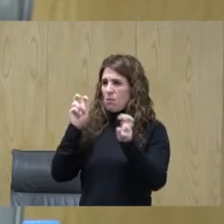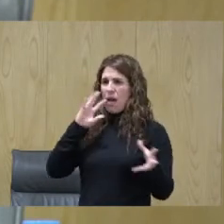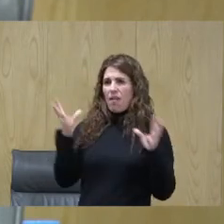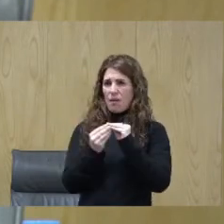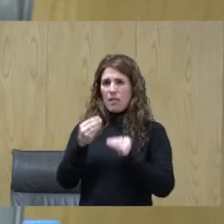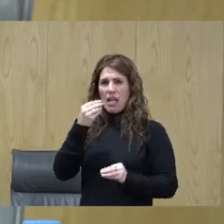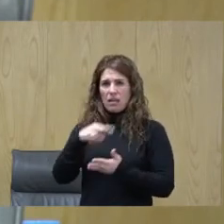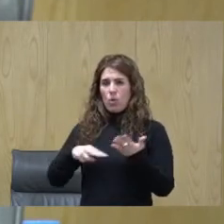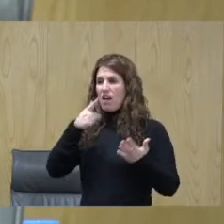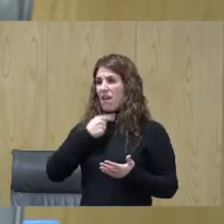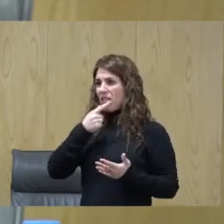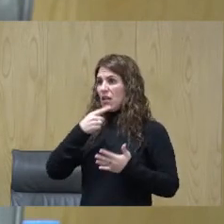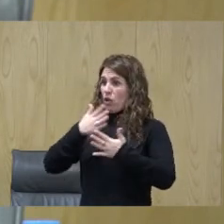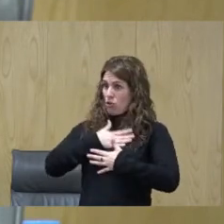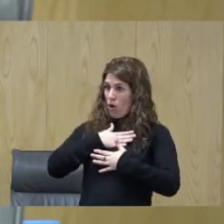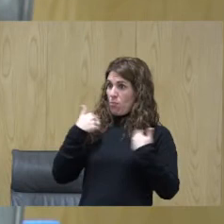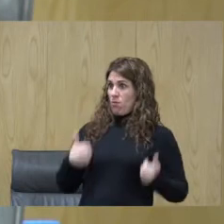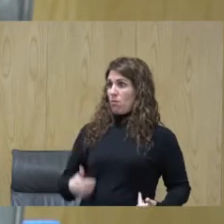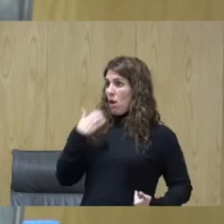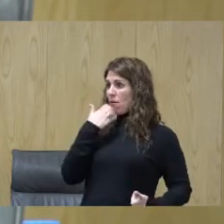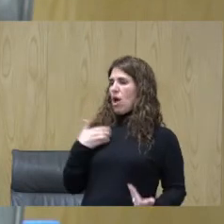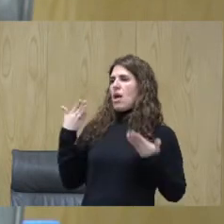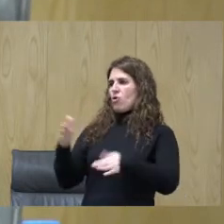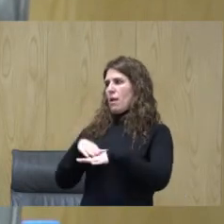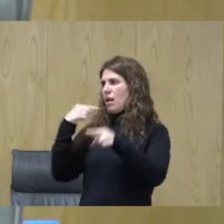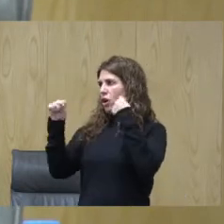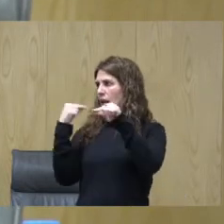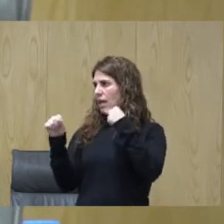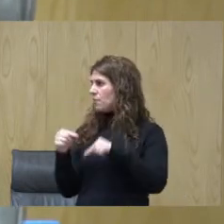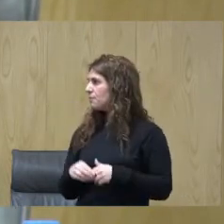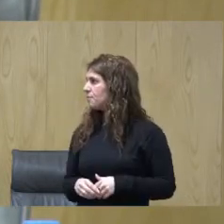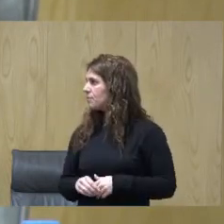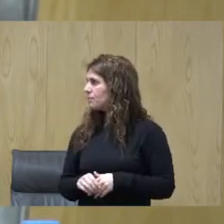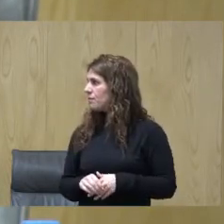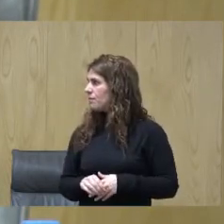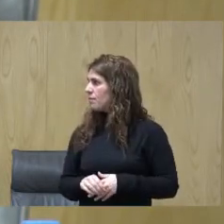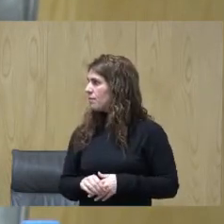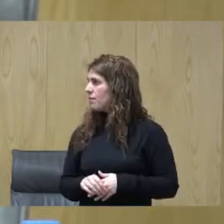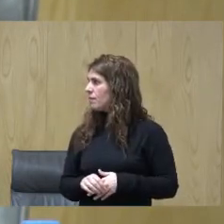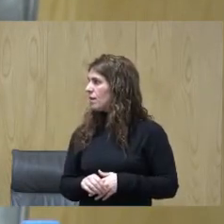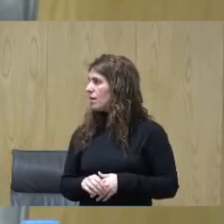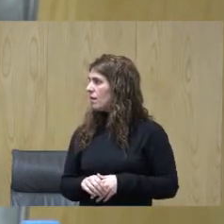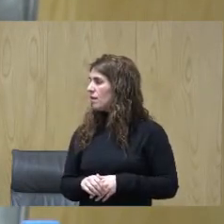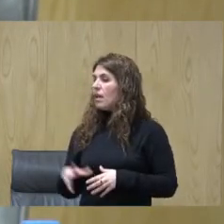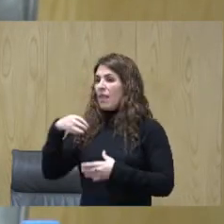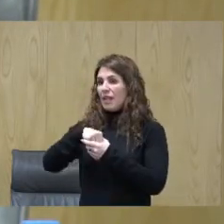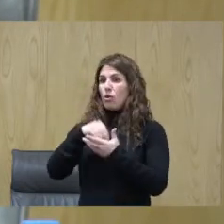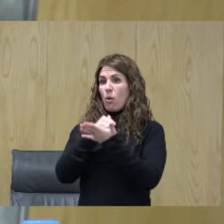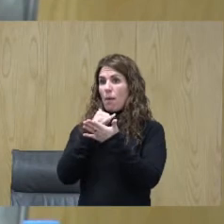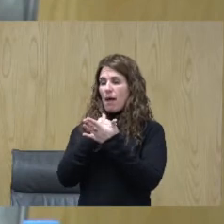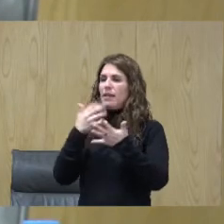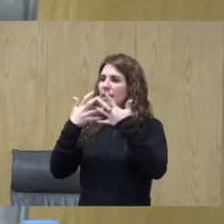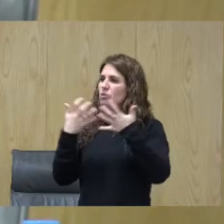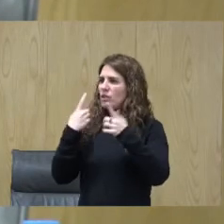y gente como yo les ayudamos a corregirlo. Aquí otro es. La prueba tiene diferentes textos. Unos son